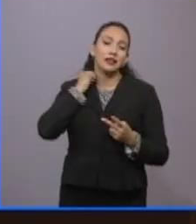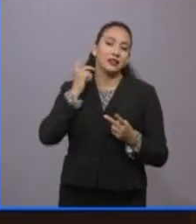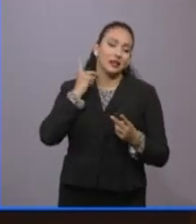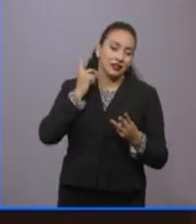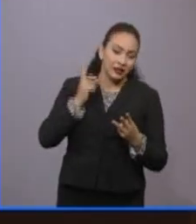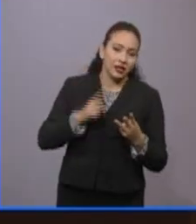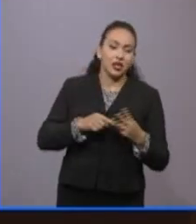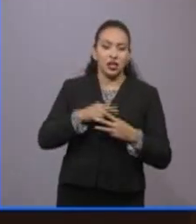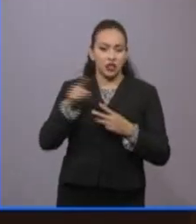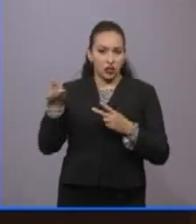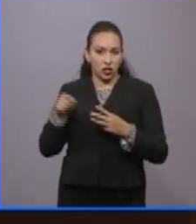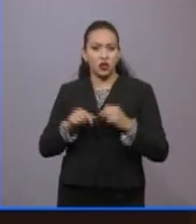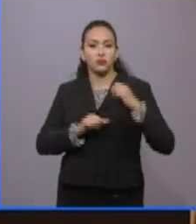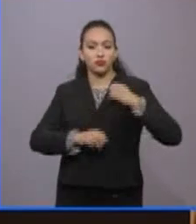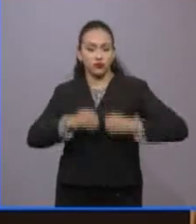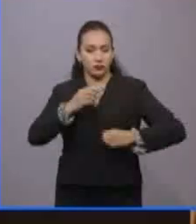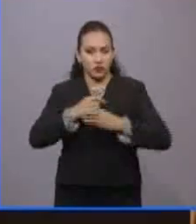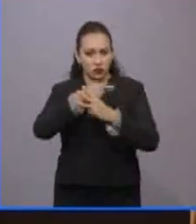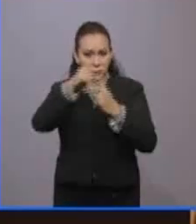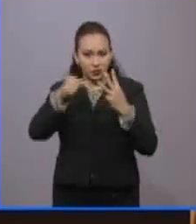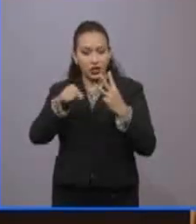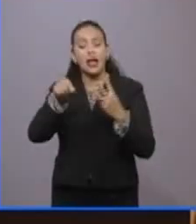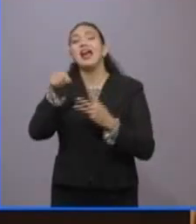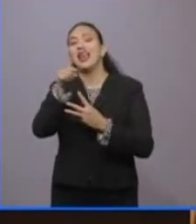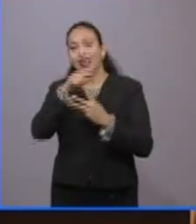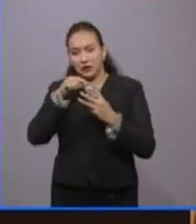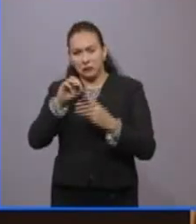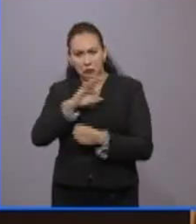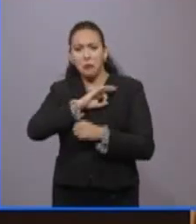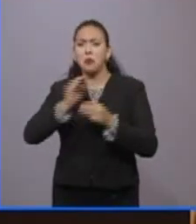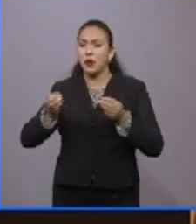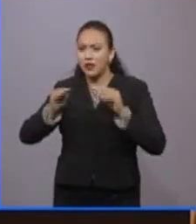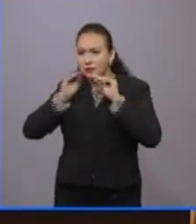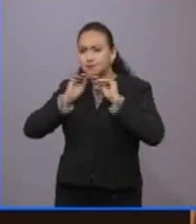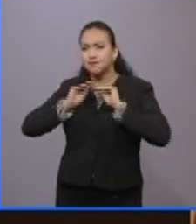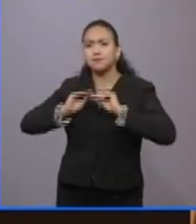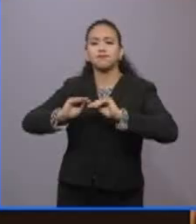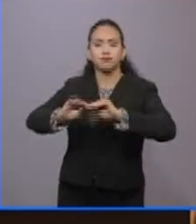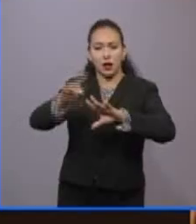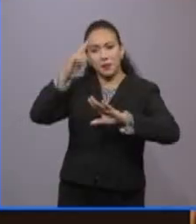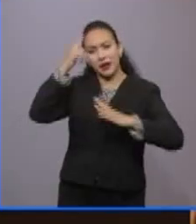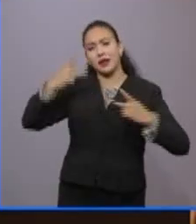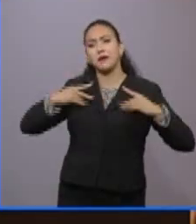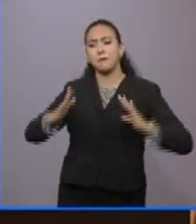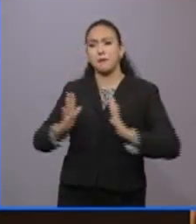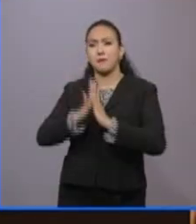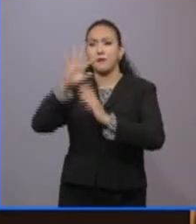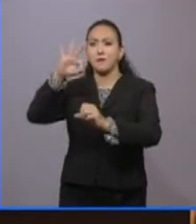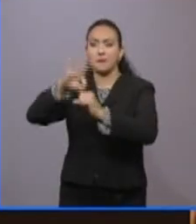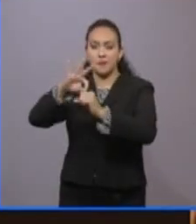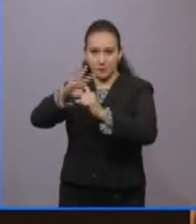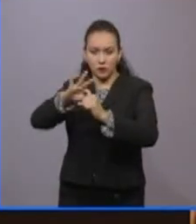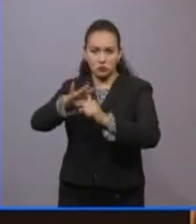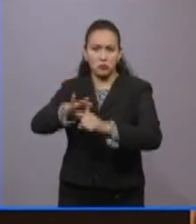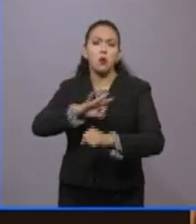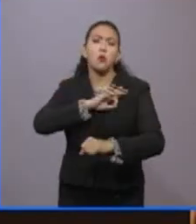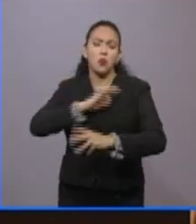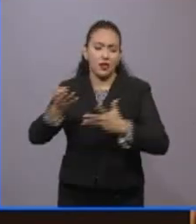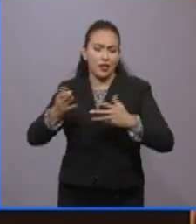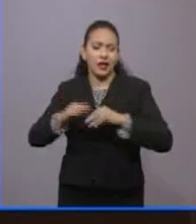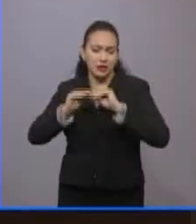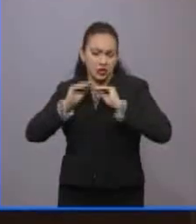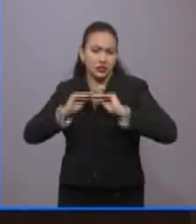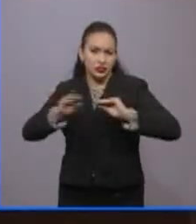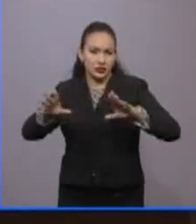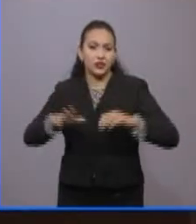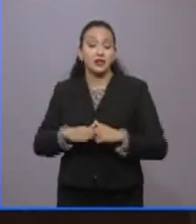poderes Legislativo y Judicial, sí pueden promocionar dicha elección y fomentar la participación ciudadana en este proceso inédito, en